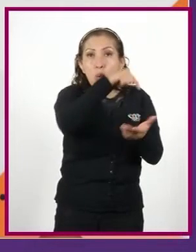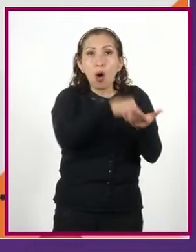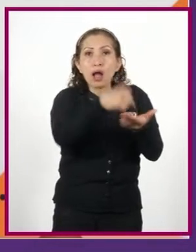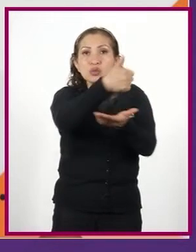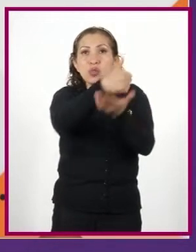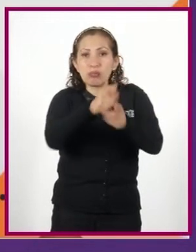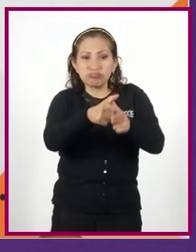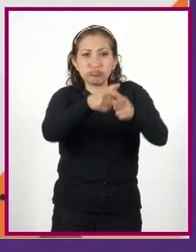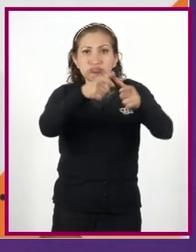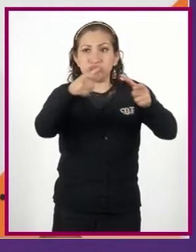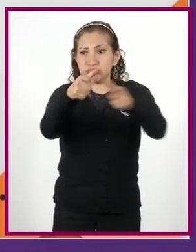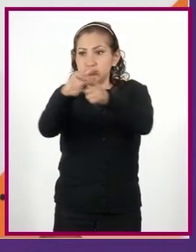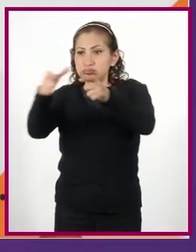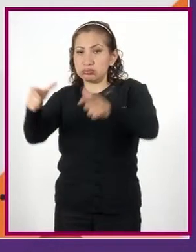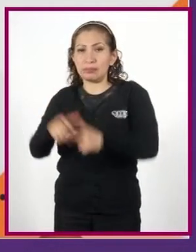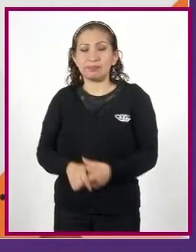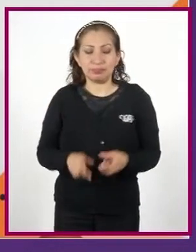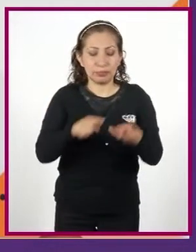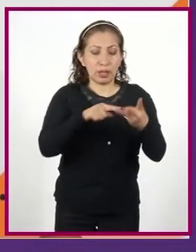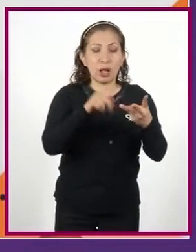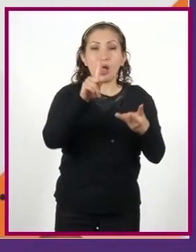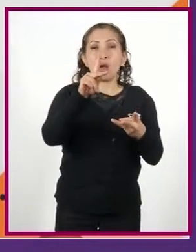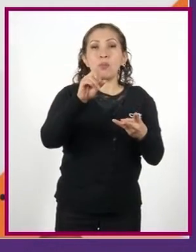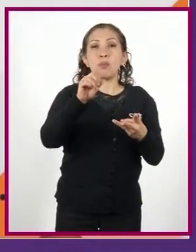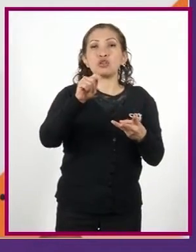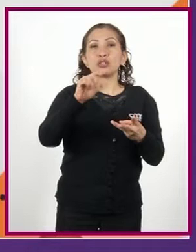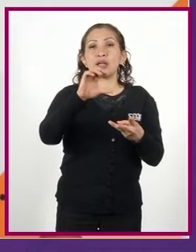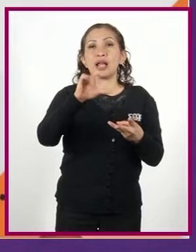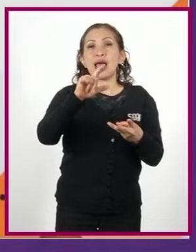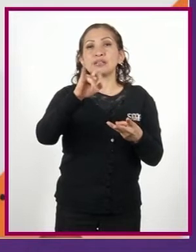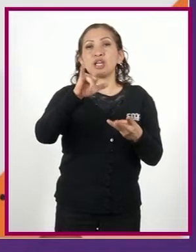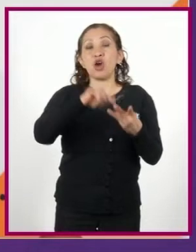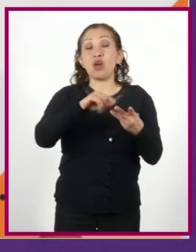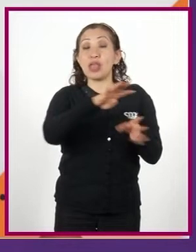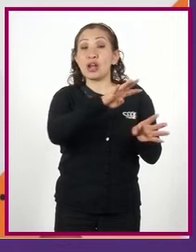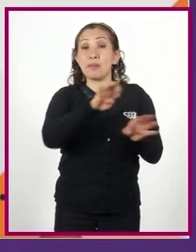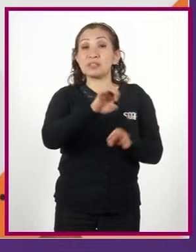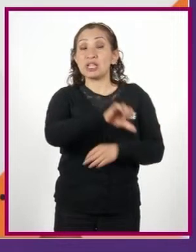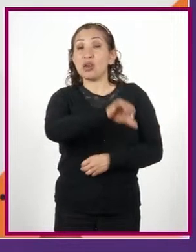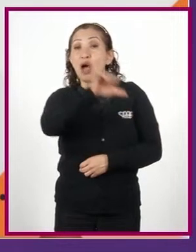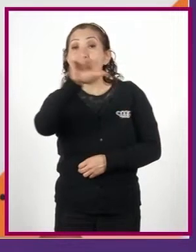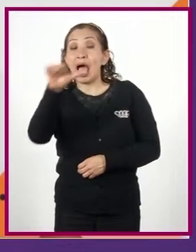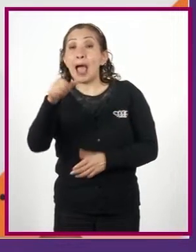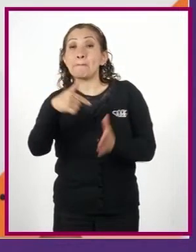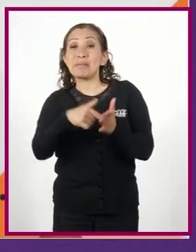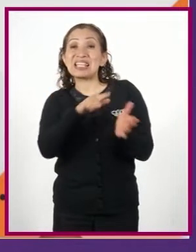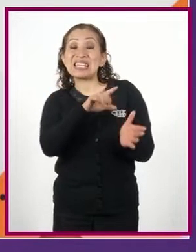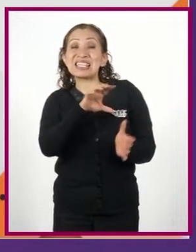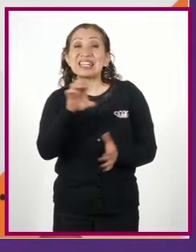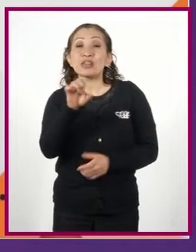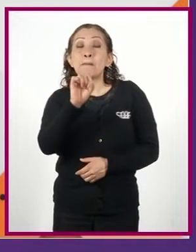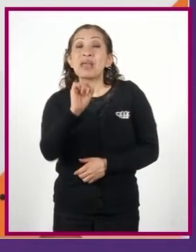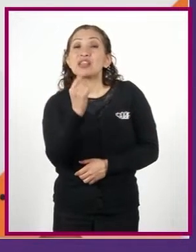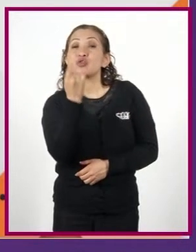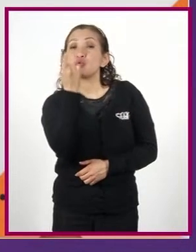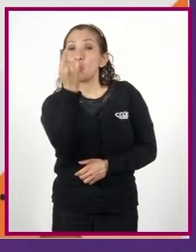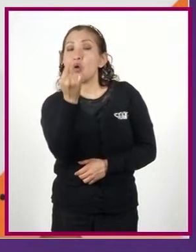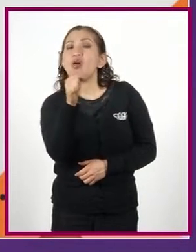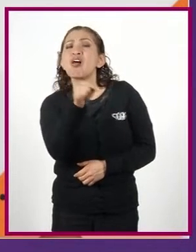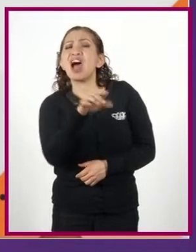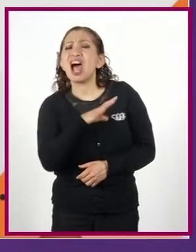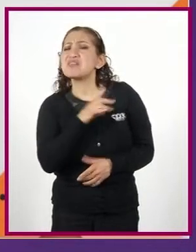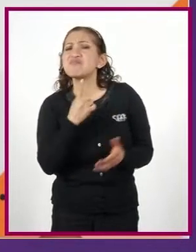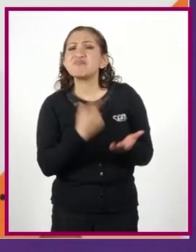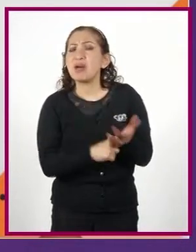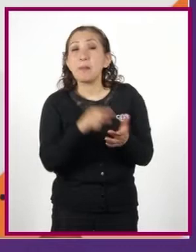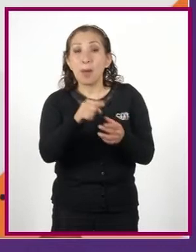urbanos. El posclásico del 900 al 1521 se caracterizó